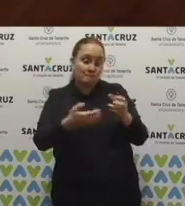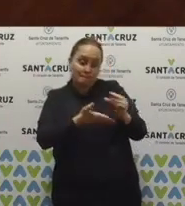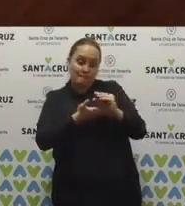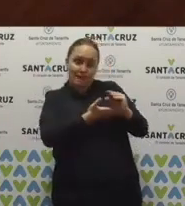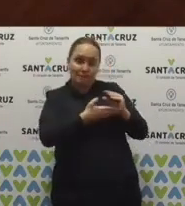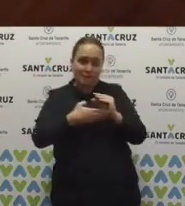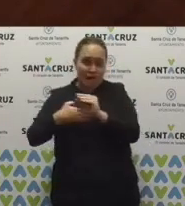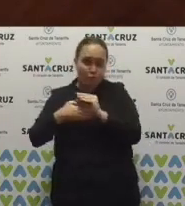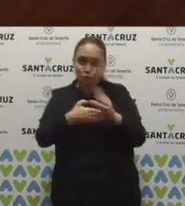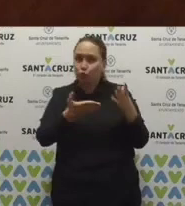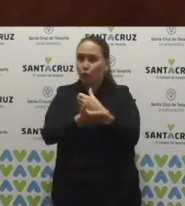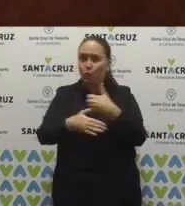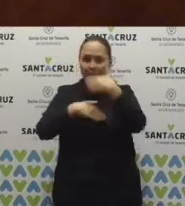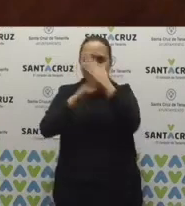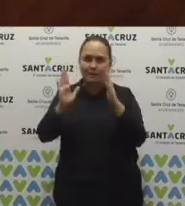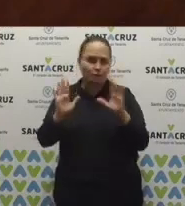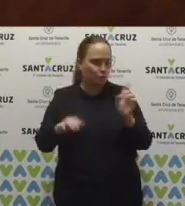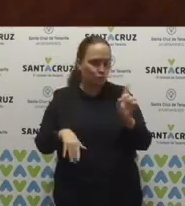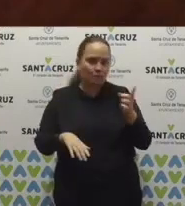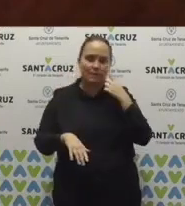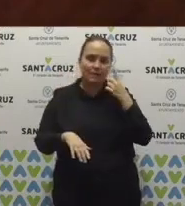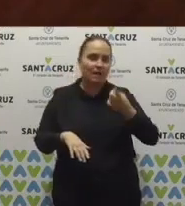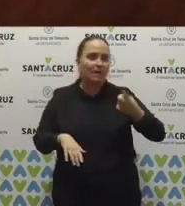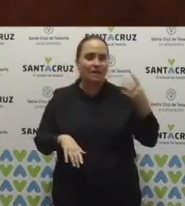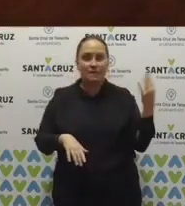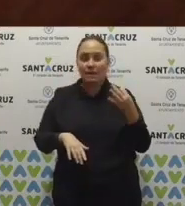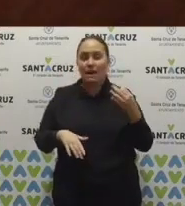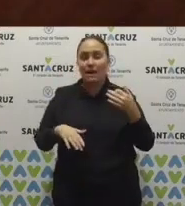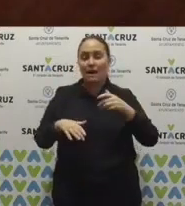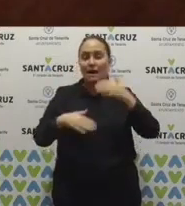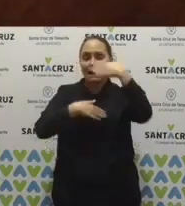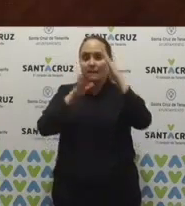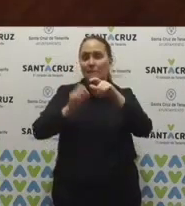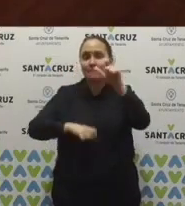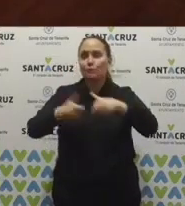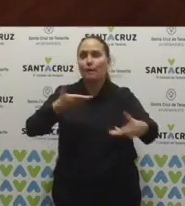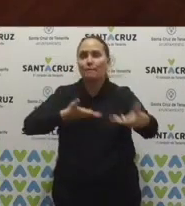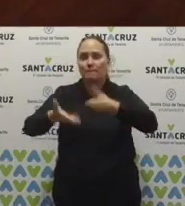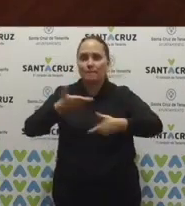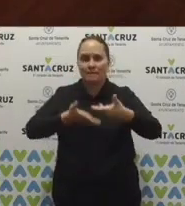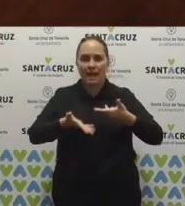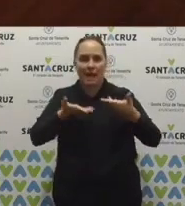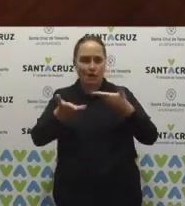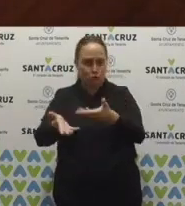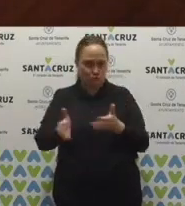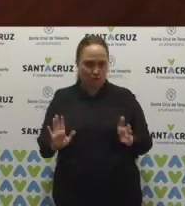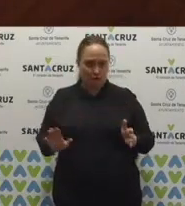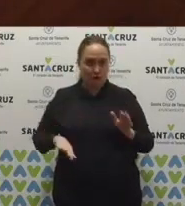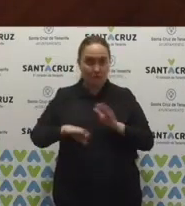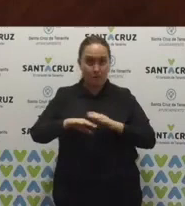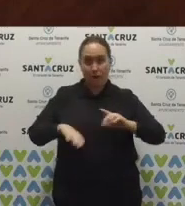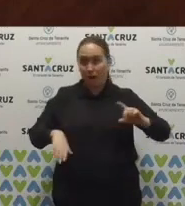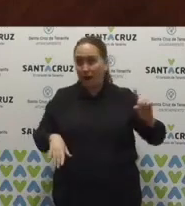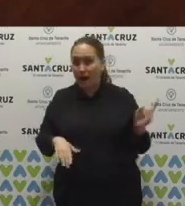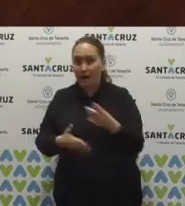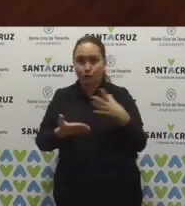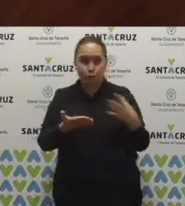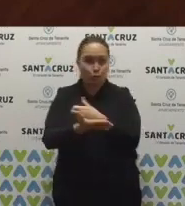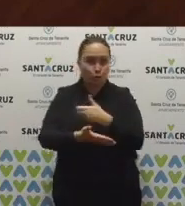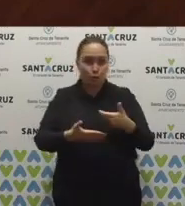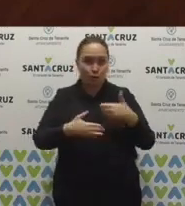caso tendríamos que atender a aquellas personas a las que a las que nos demandan que nos demandan ayuda en este momento pero no a los beneficiarios